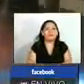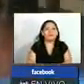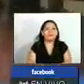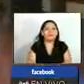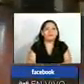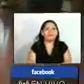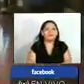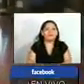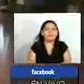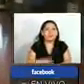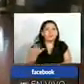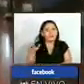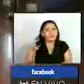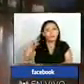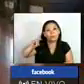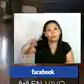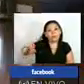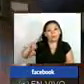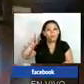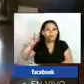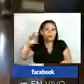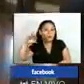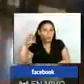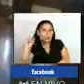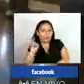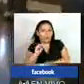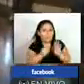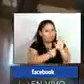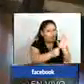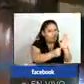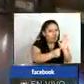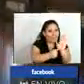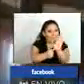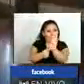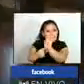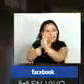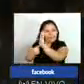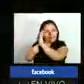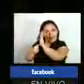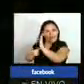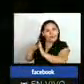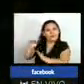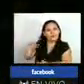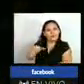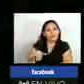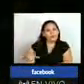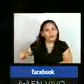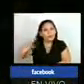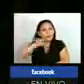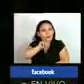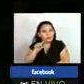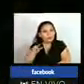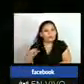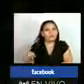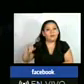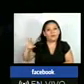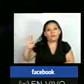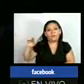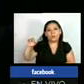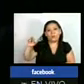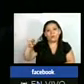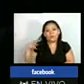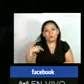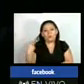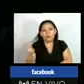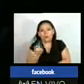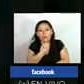Muchas de las 1,250 esculturas que se exhiben en la Galería Uffizi en Florencia, Italia, sirven como inspiración para